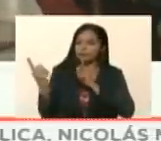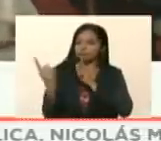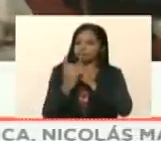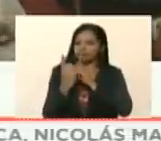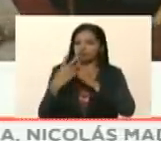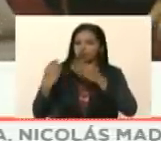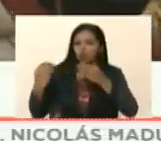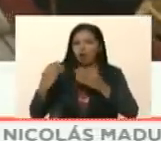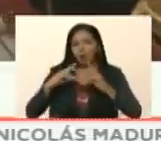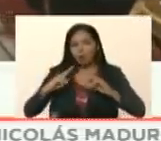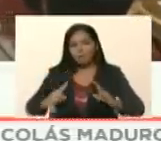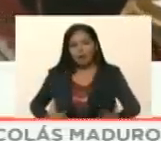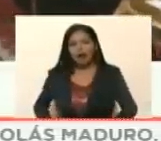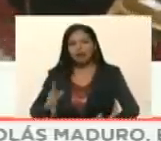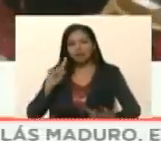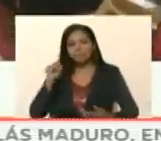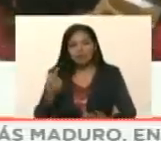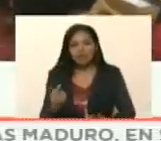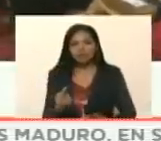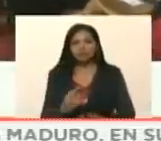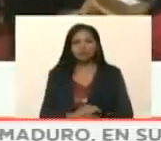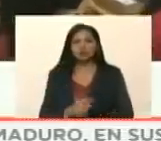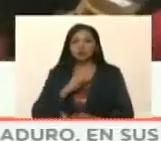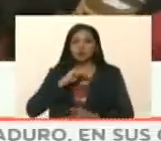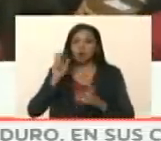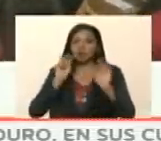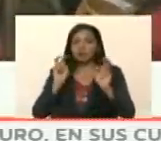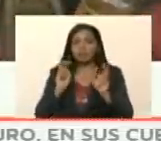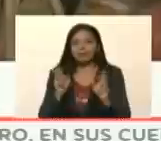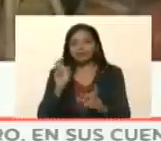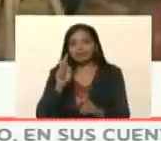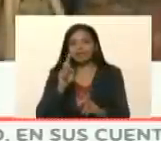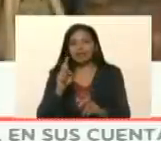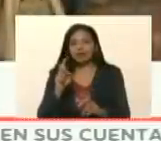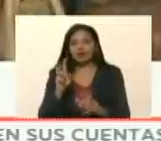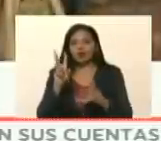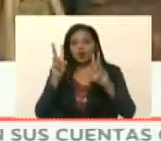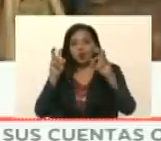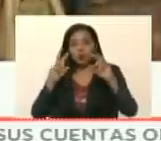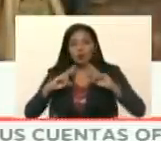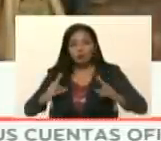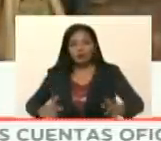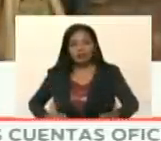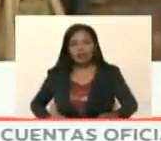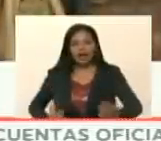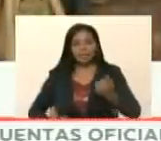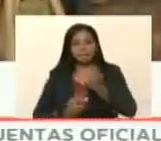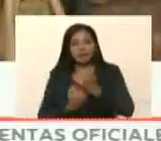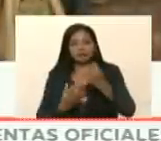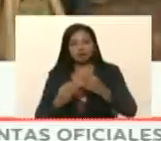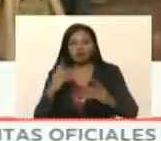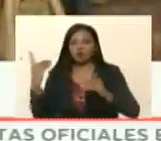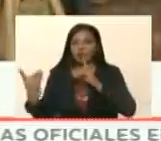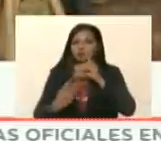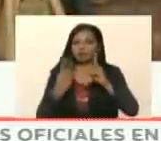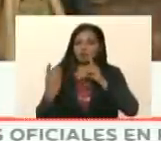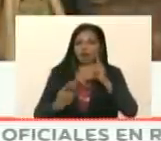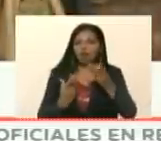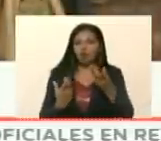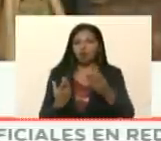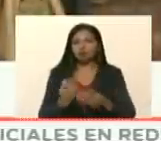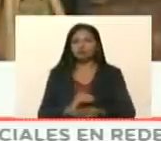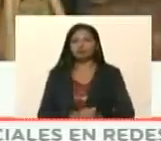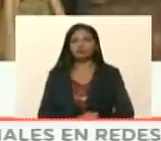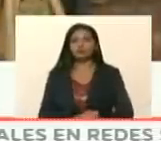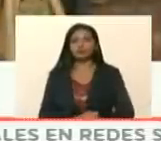cosas humanas. Estuvimos hablando de la necesidad de una nueva humanidad en base al diálogo, al